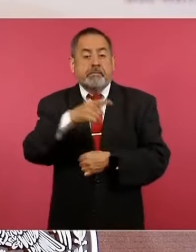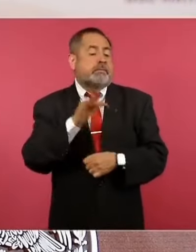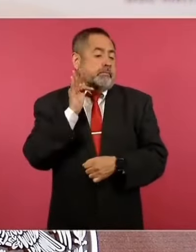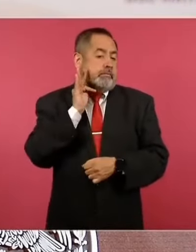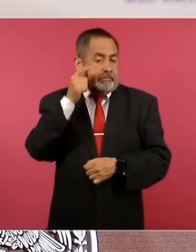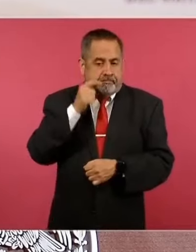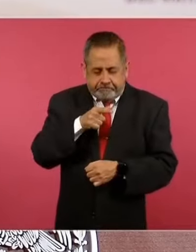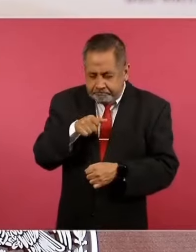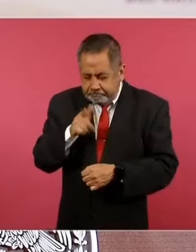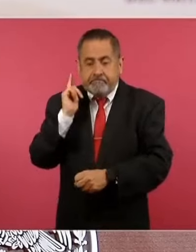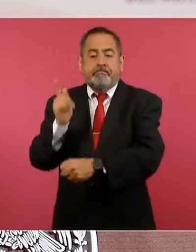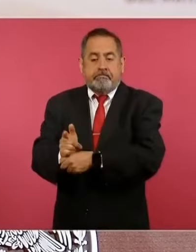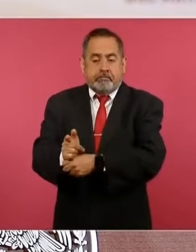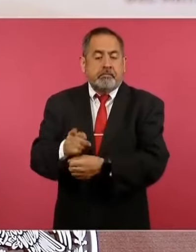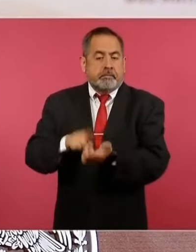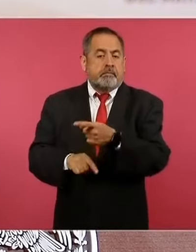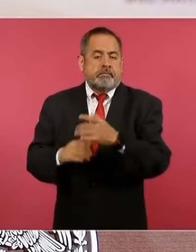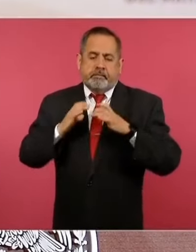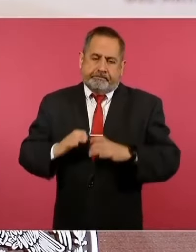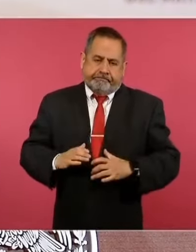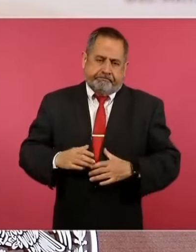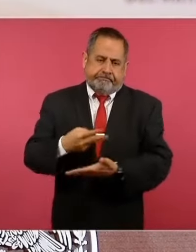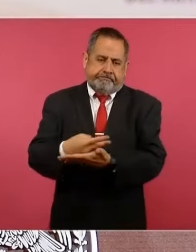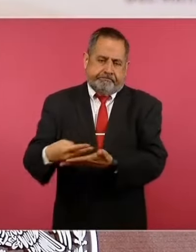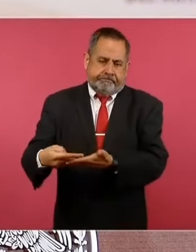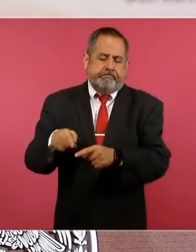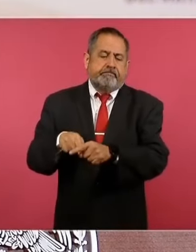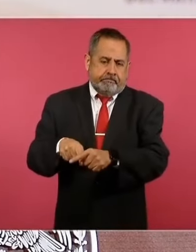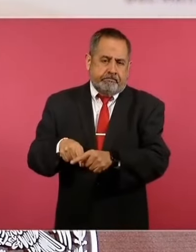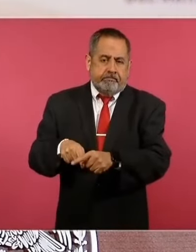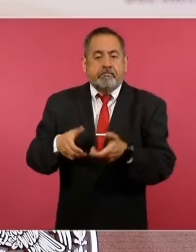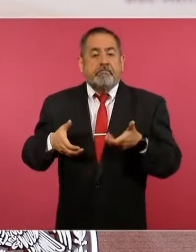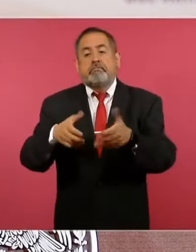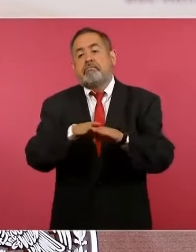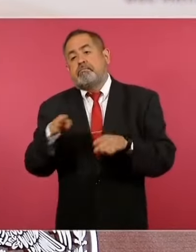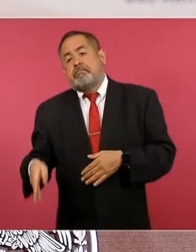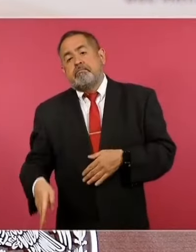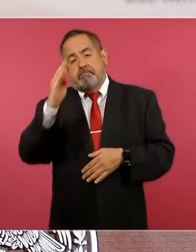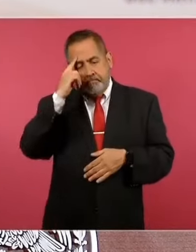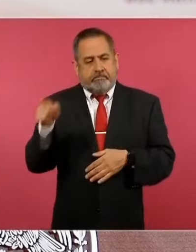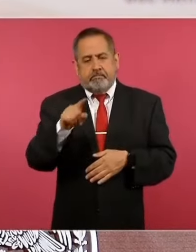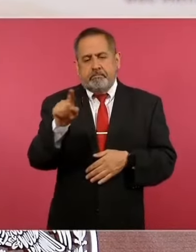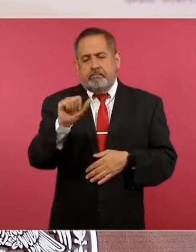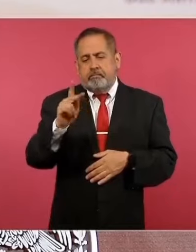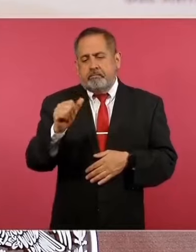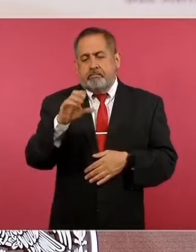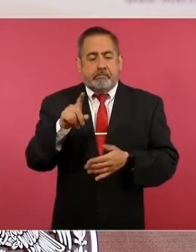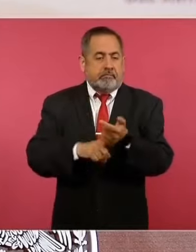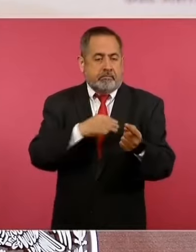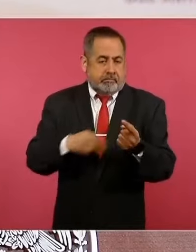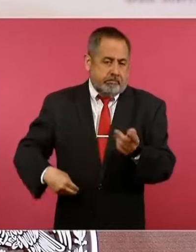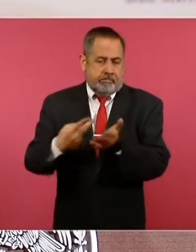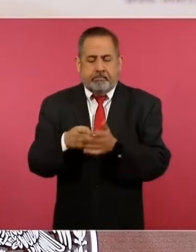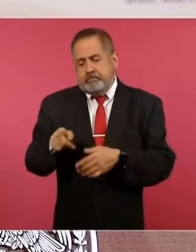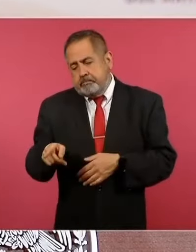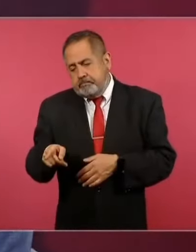Estado de Guerrero logró la localización del cuerpo de la menor Camila en la orilla de la carretera Camistla-Zacapalco, esto en el municipio de